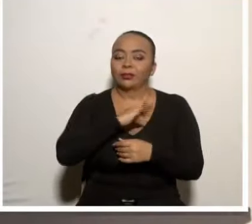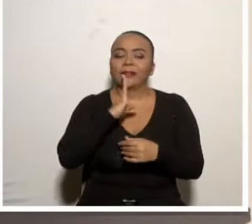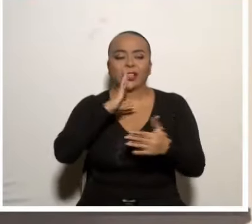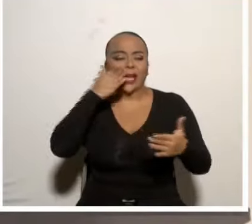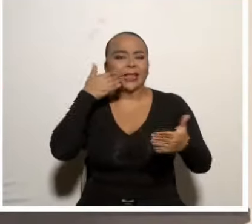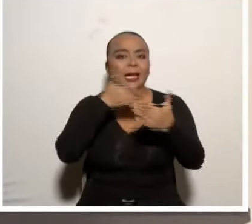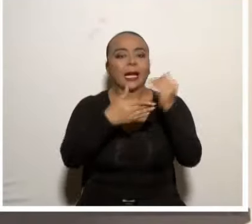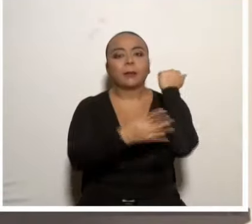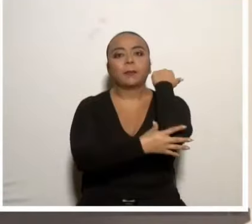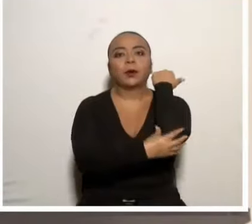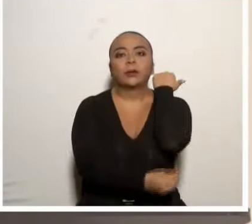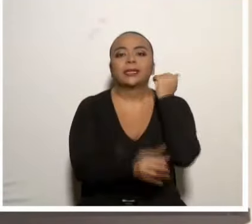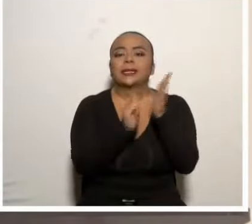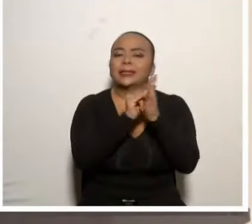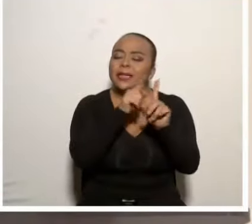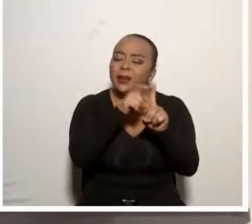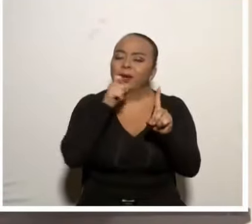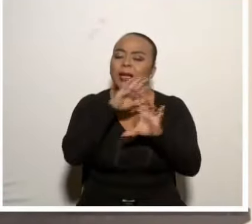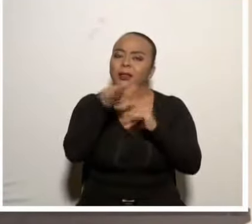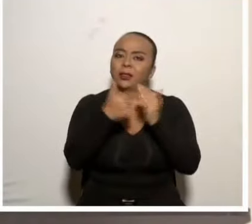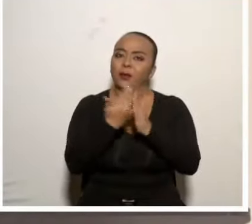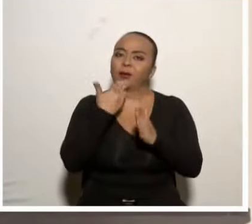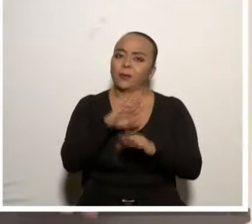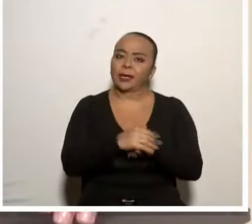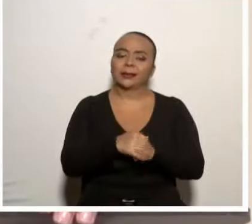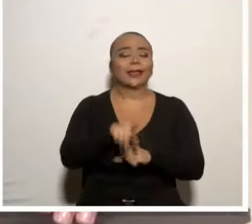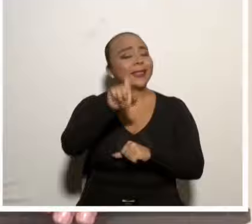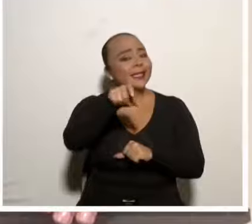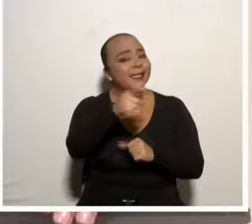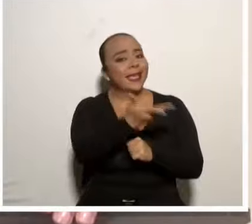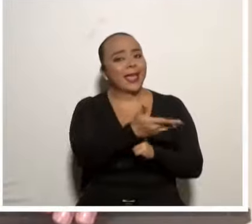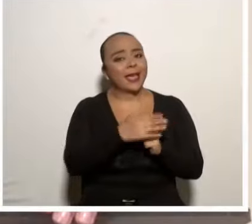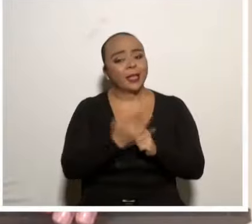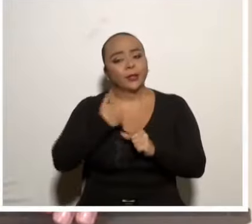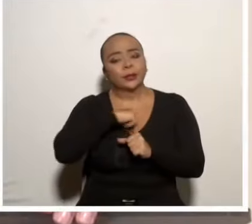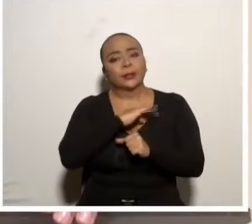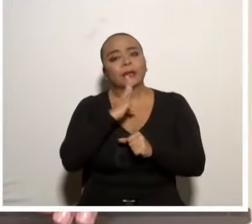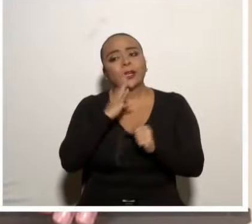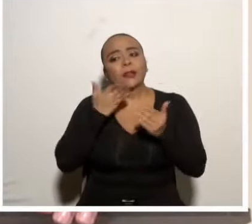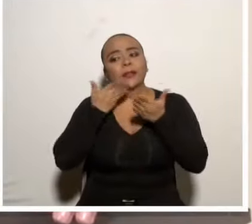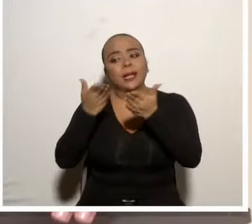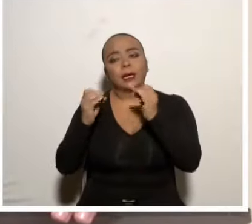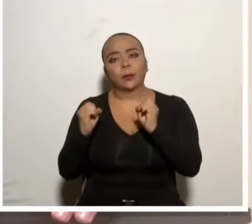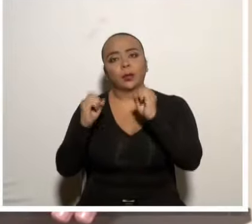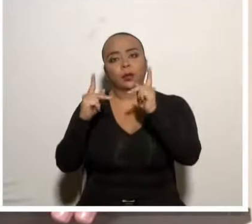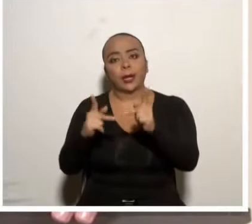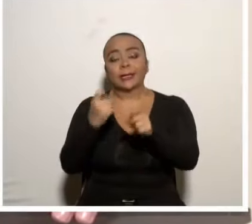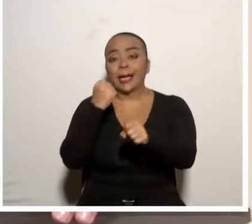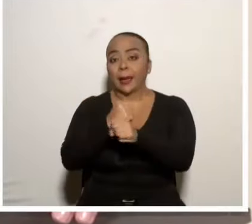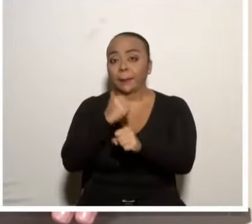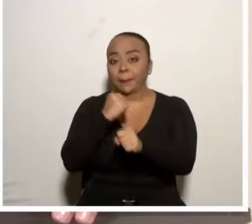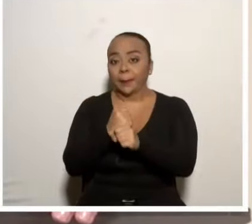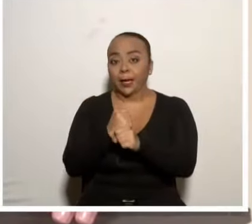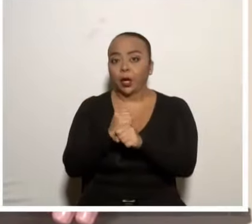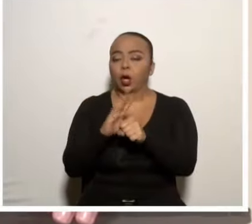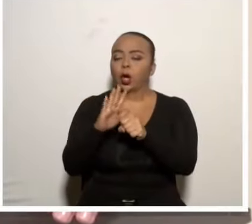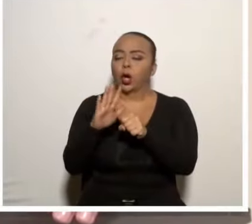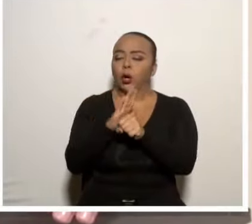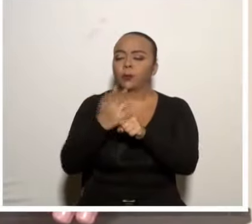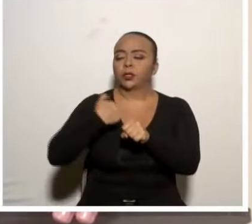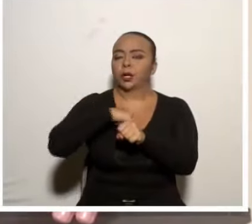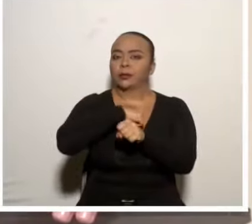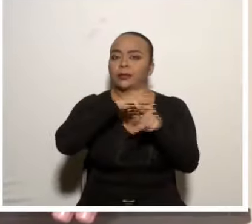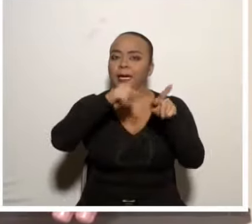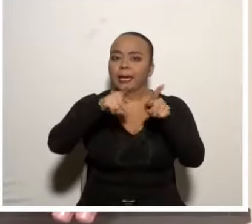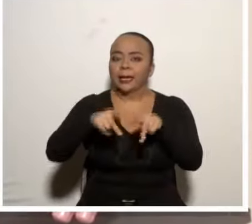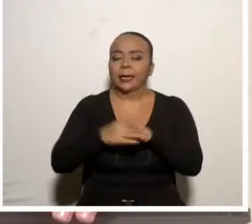atacar la pobreza, que es el origen de todos los males, la necesidad. Estamos hablando de brindarle oportunidades de empleo, ocupación a nuestra